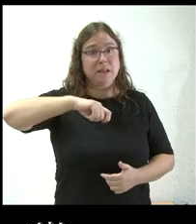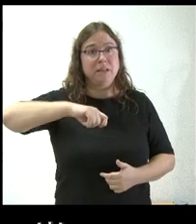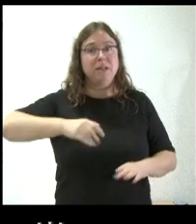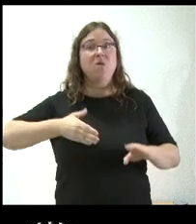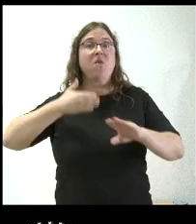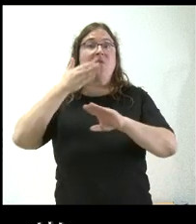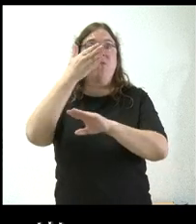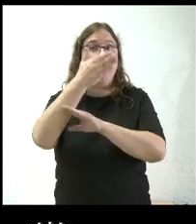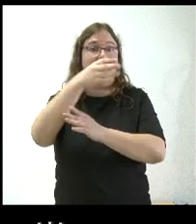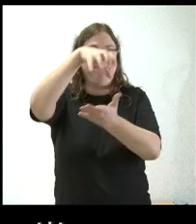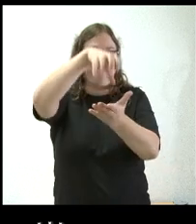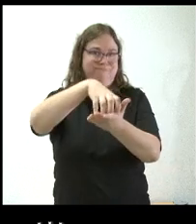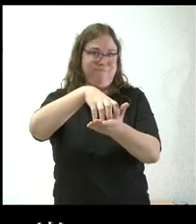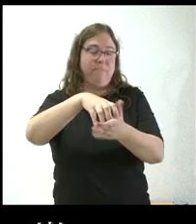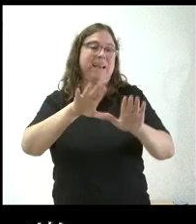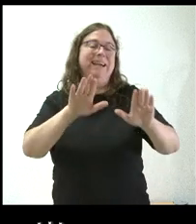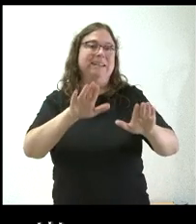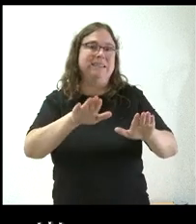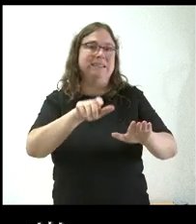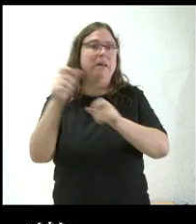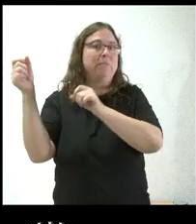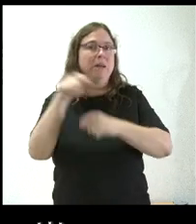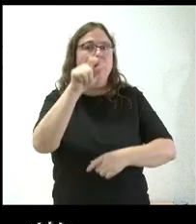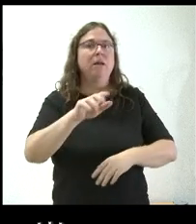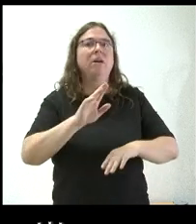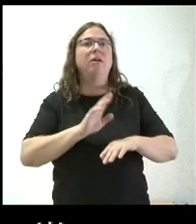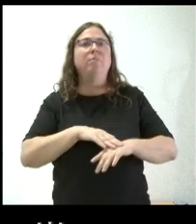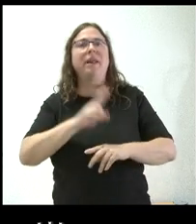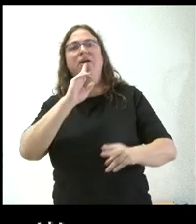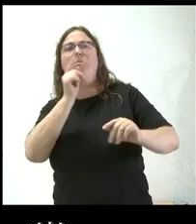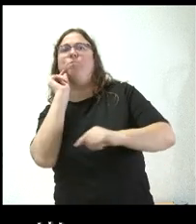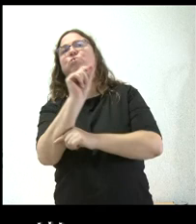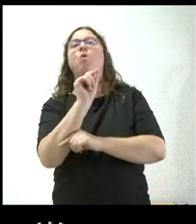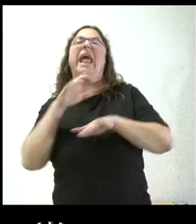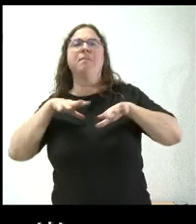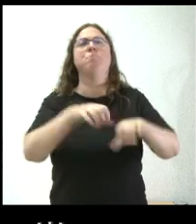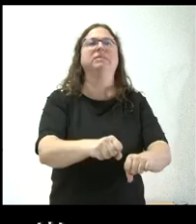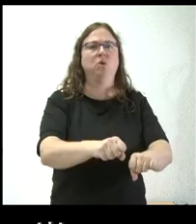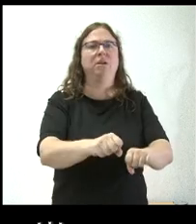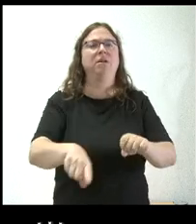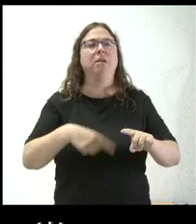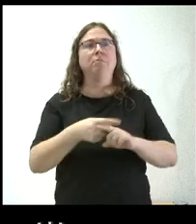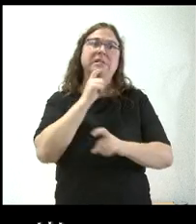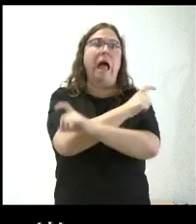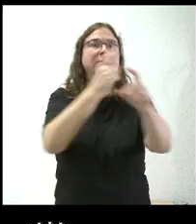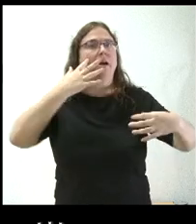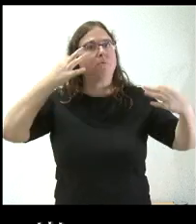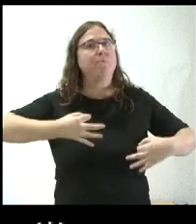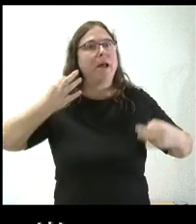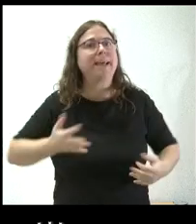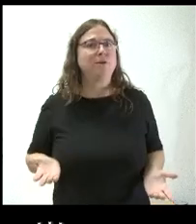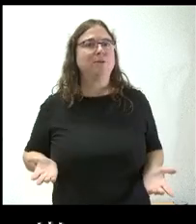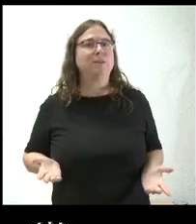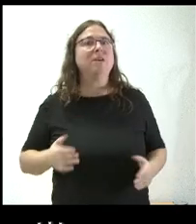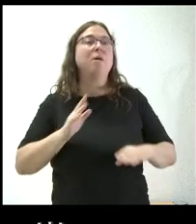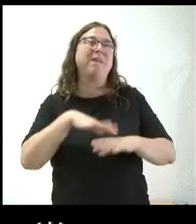un hotel banario donde están los los migrantes para llamarles Invasores y para alertar del peligro que suponen eh